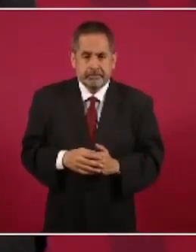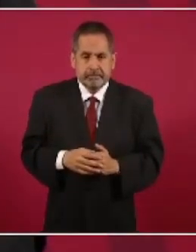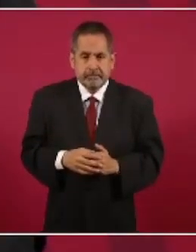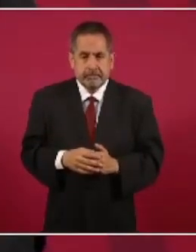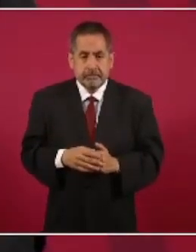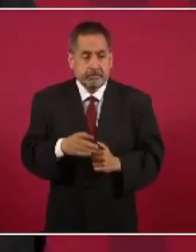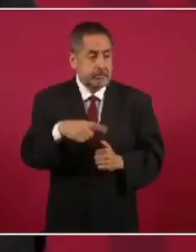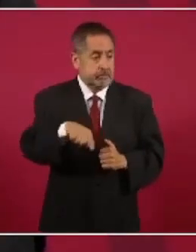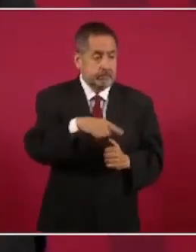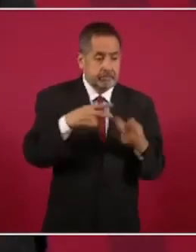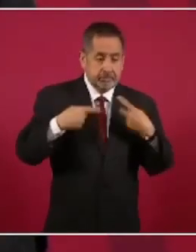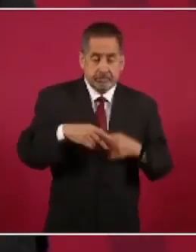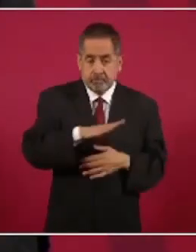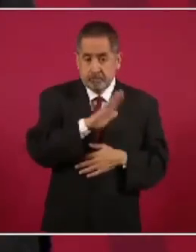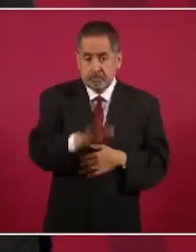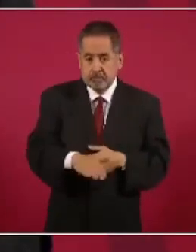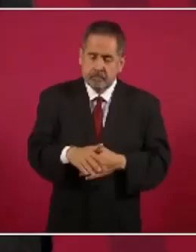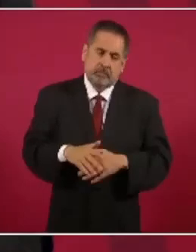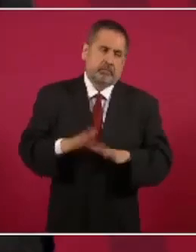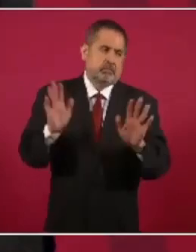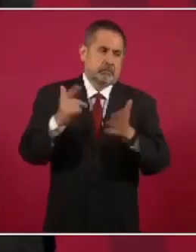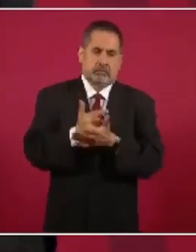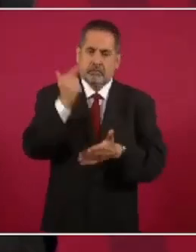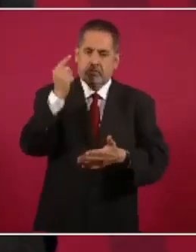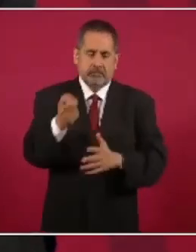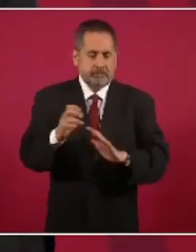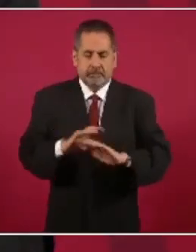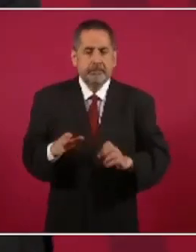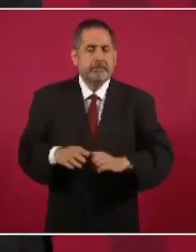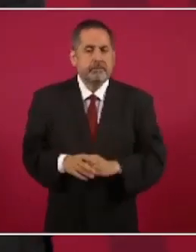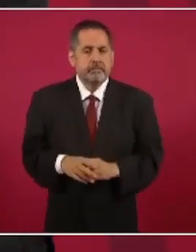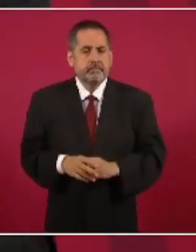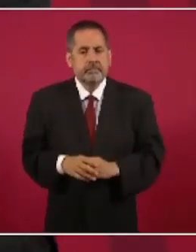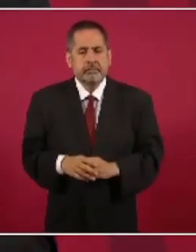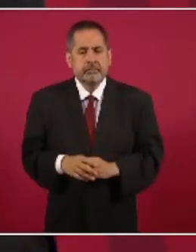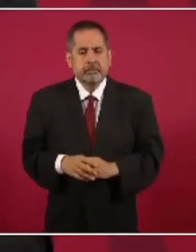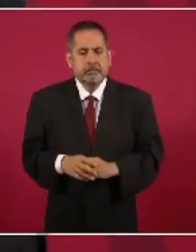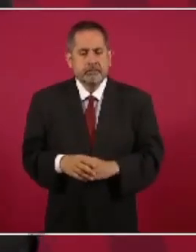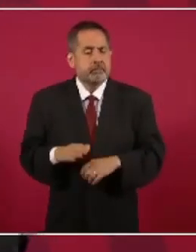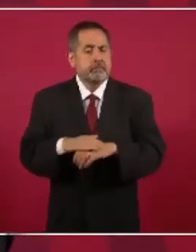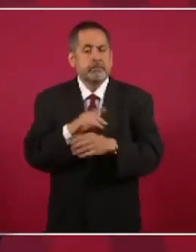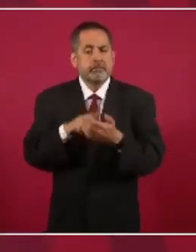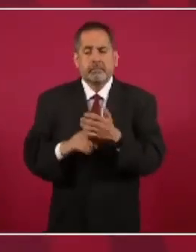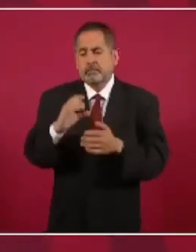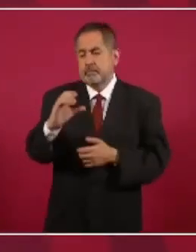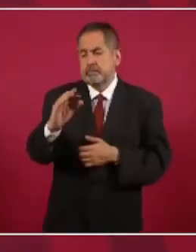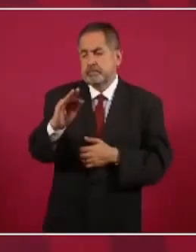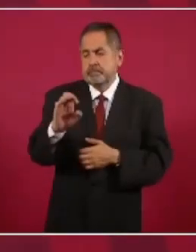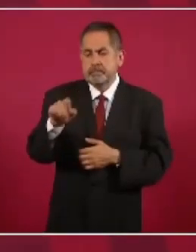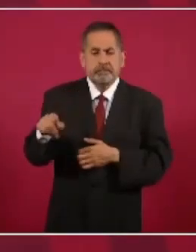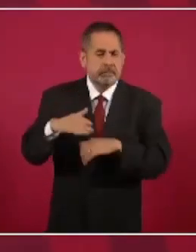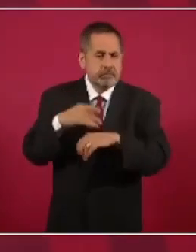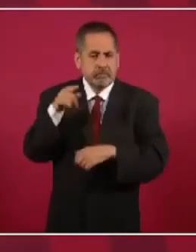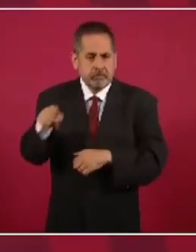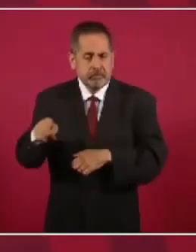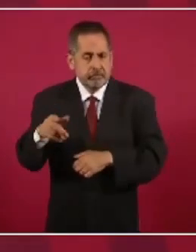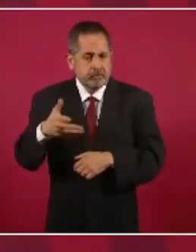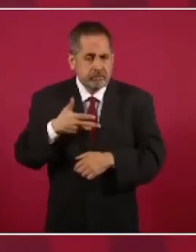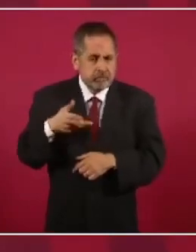hay pérdidas de vidas humanas. ¿Por qué la Comisión Federal de Electricidad? Porque